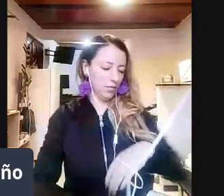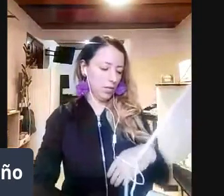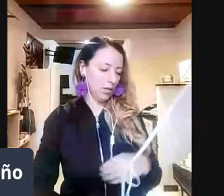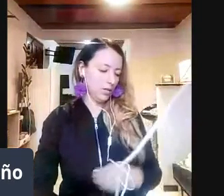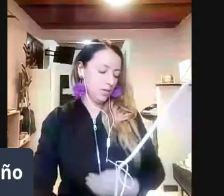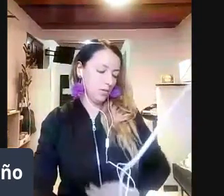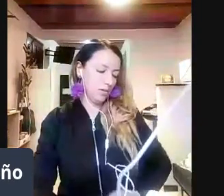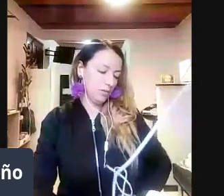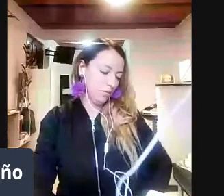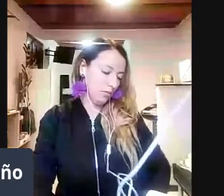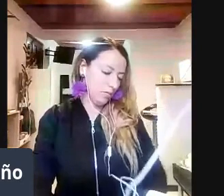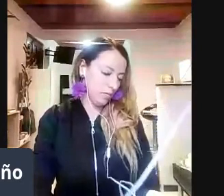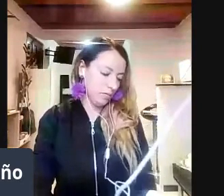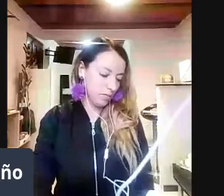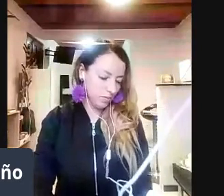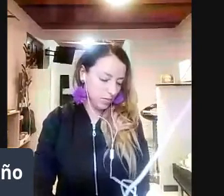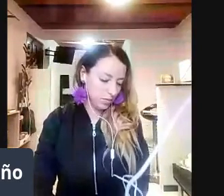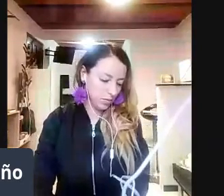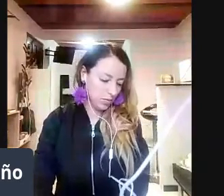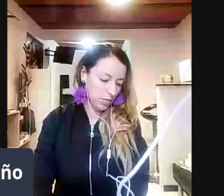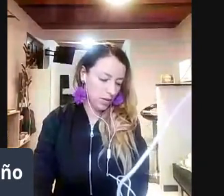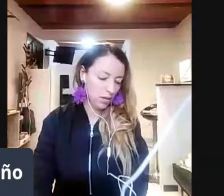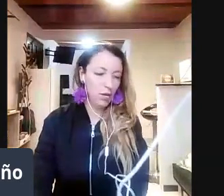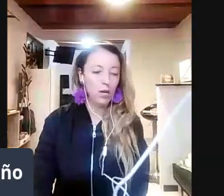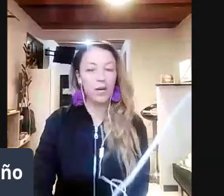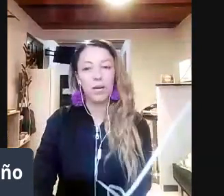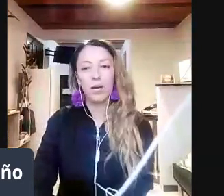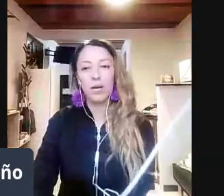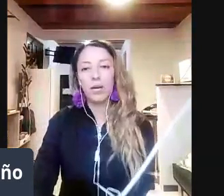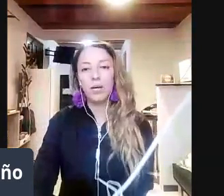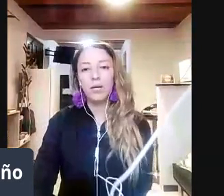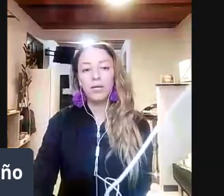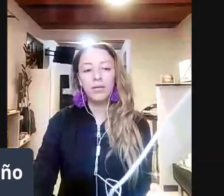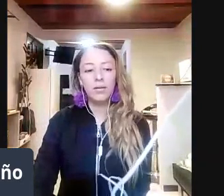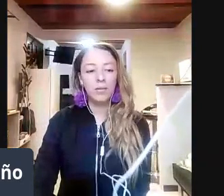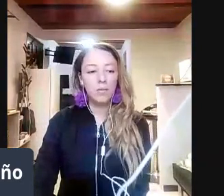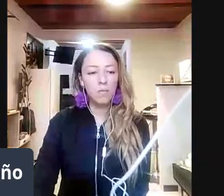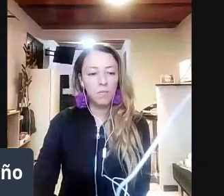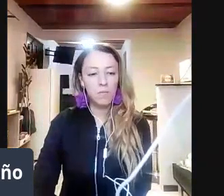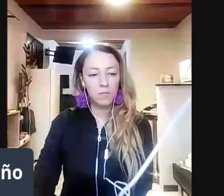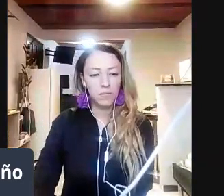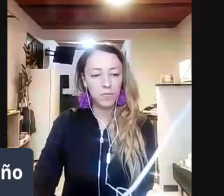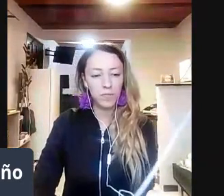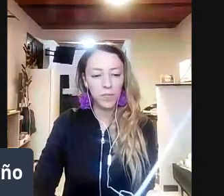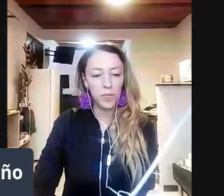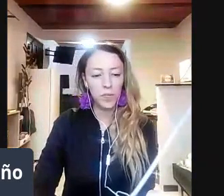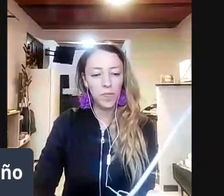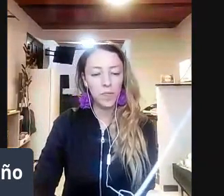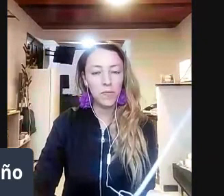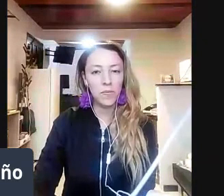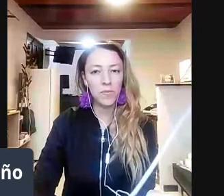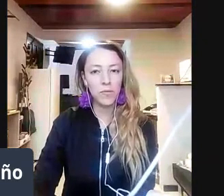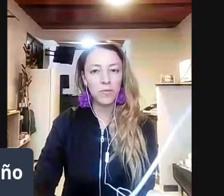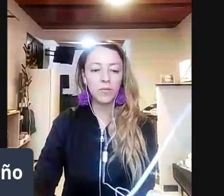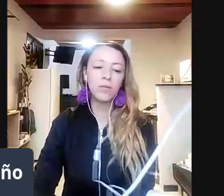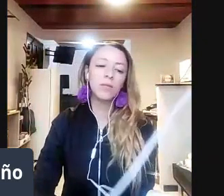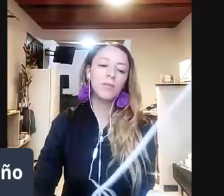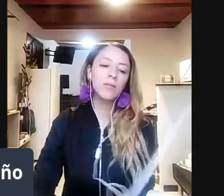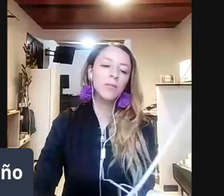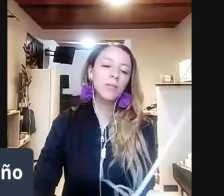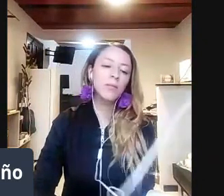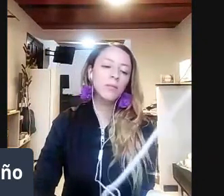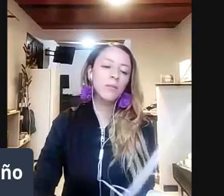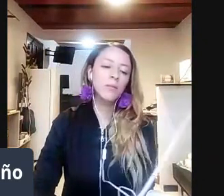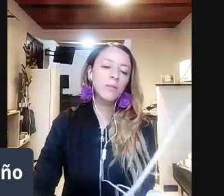donde los personajes entran a otros mundos y por entrar a estos dos mundos nos muestran más allá